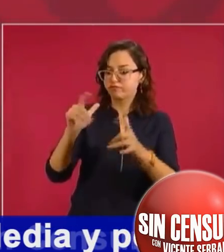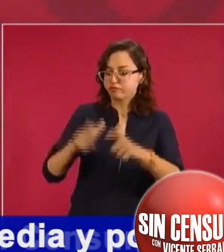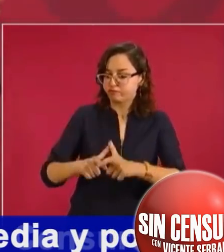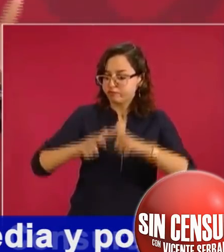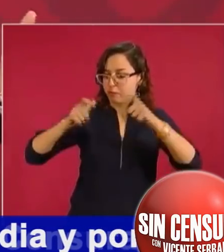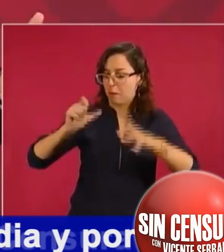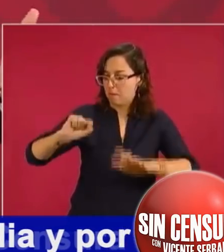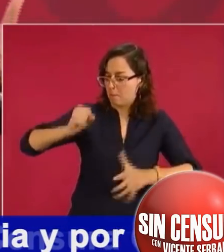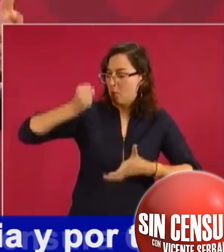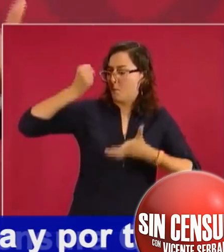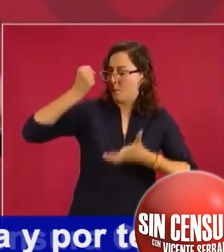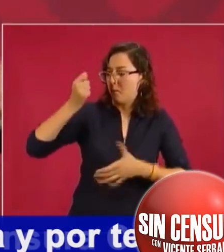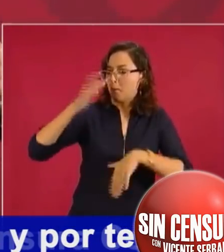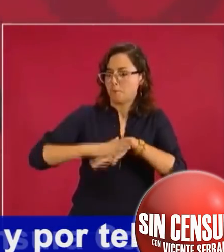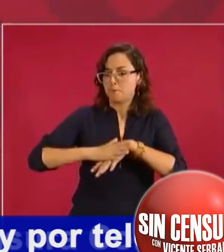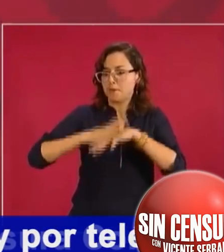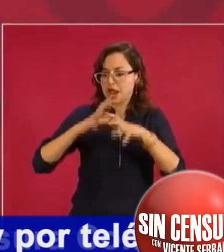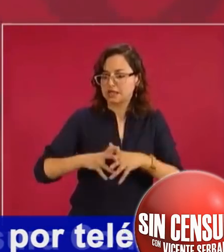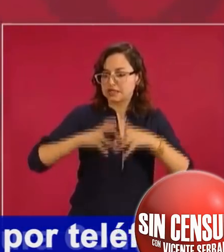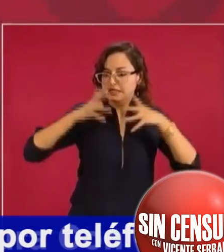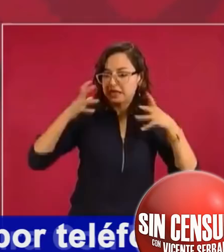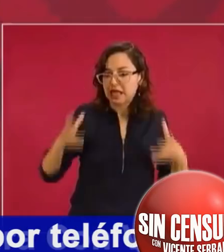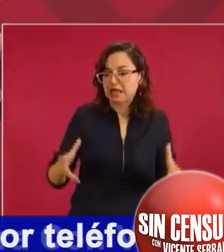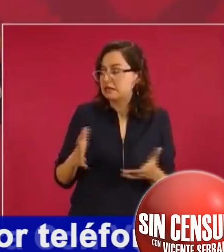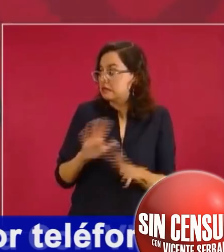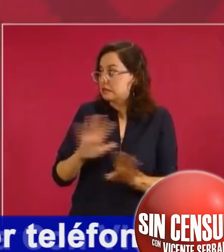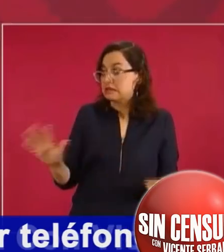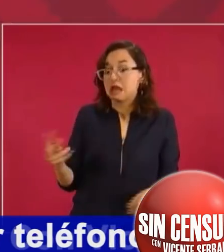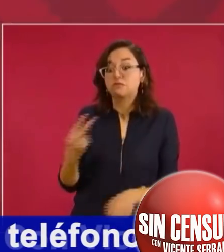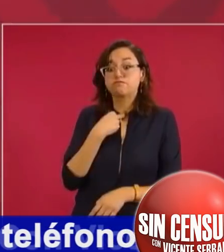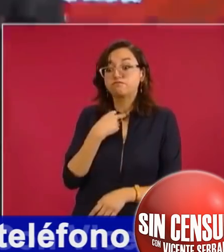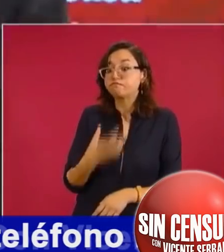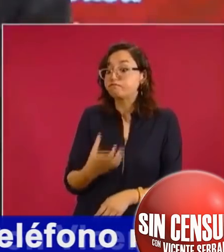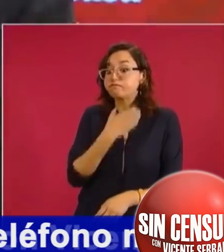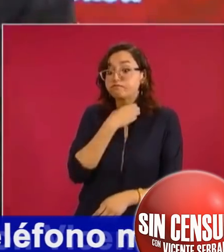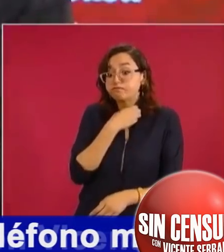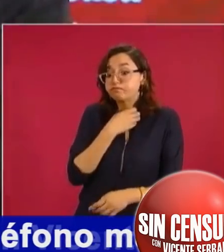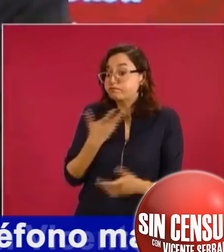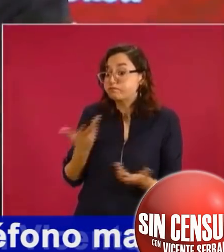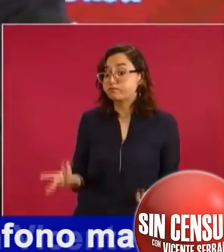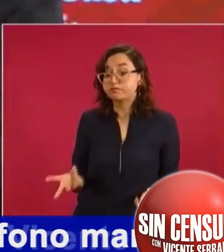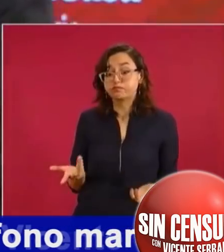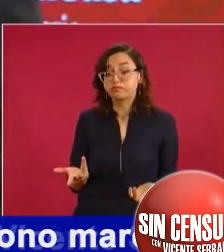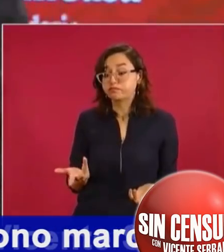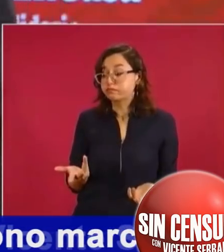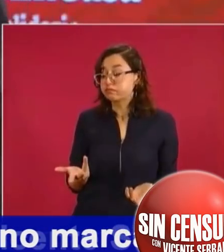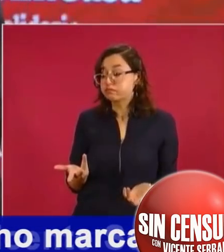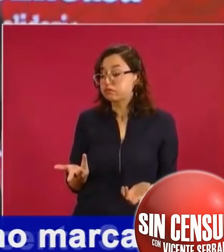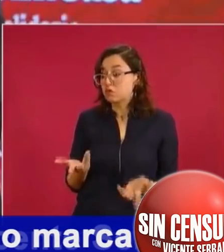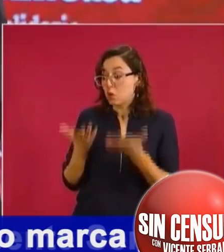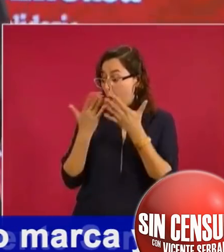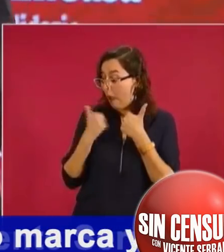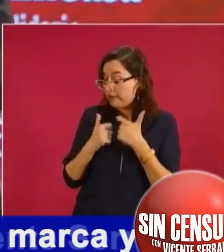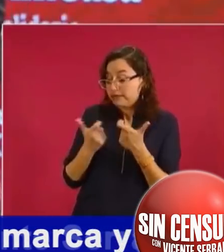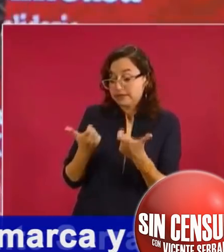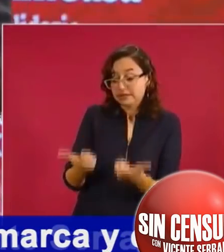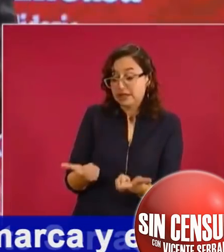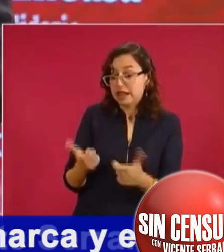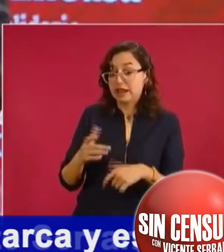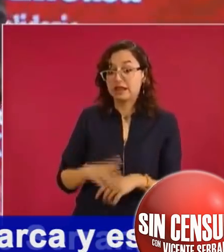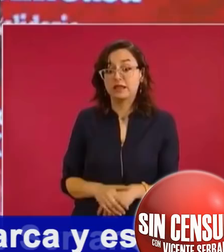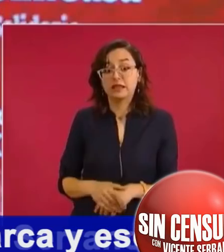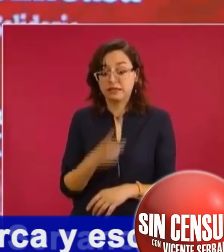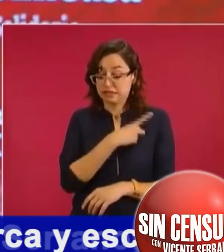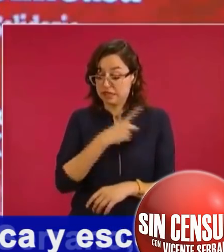porque ya no alcanza, así con sus palabras coloquiales. Hay que hacer más grande